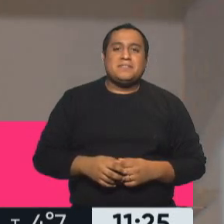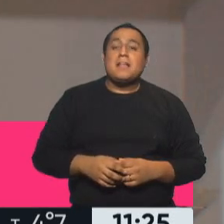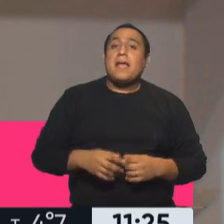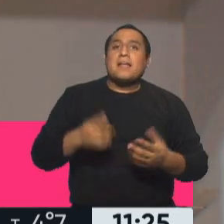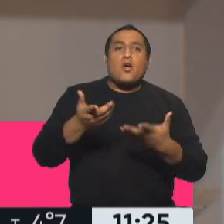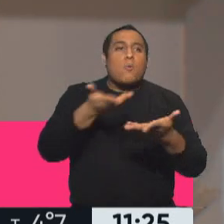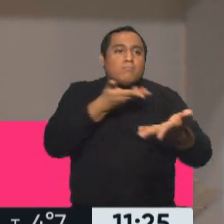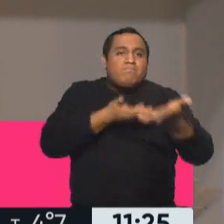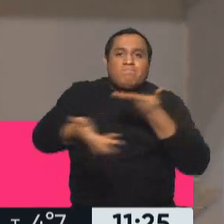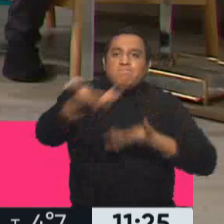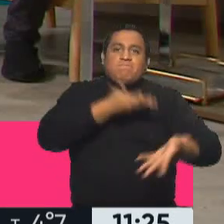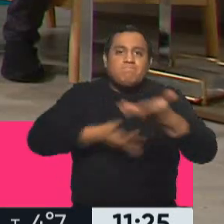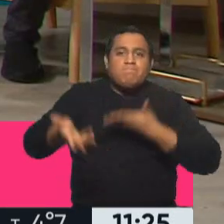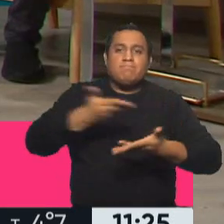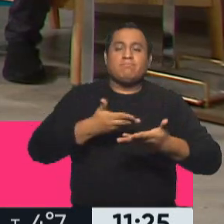esa